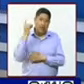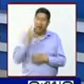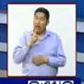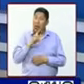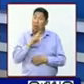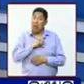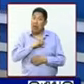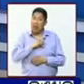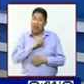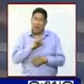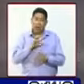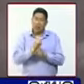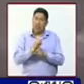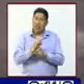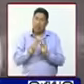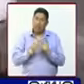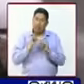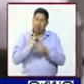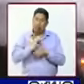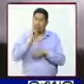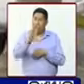de Personas.